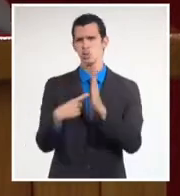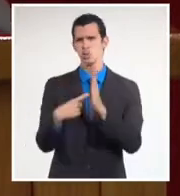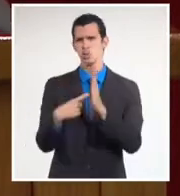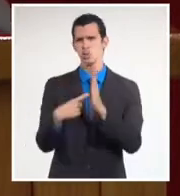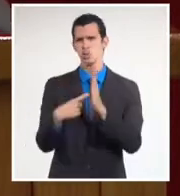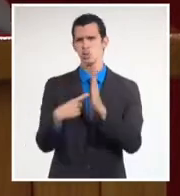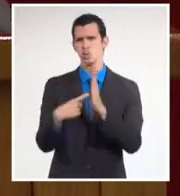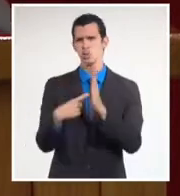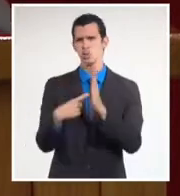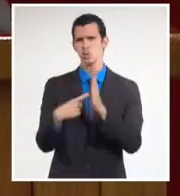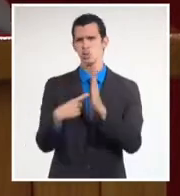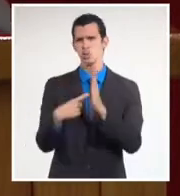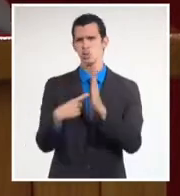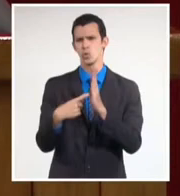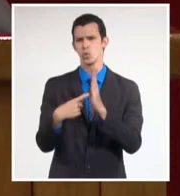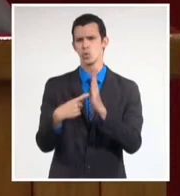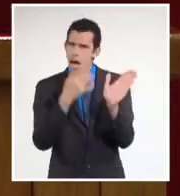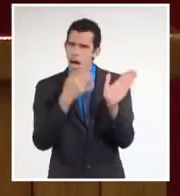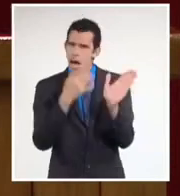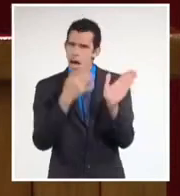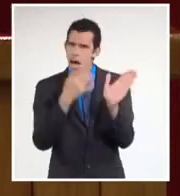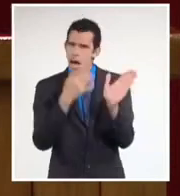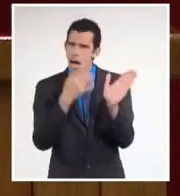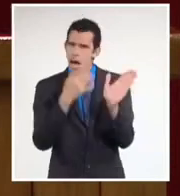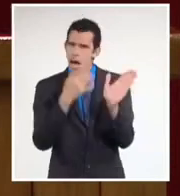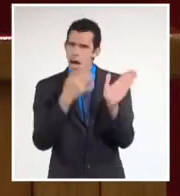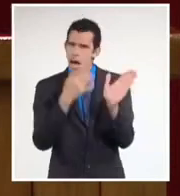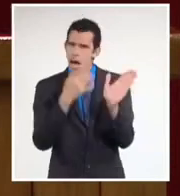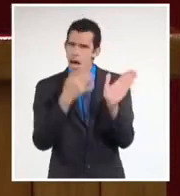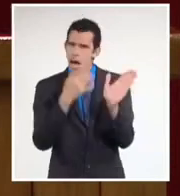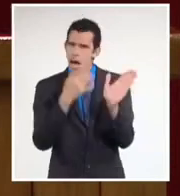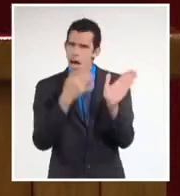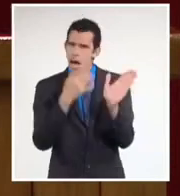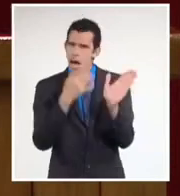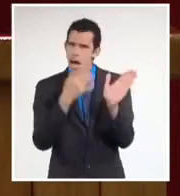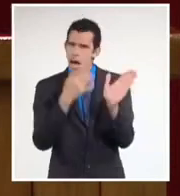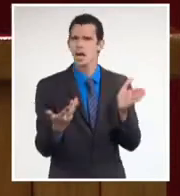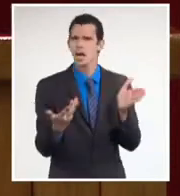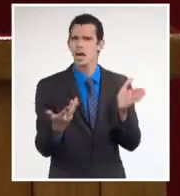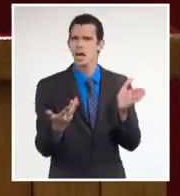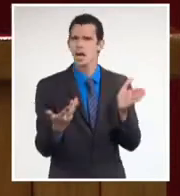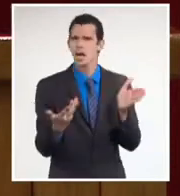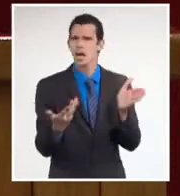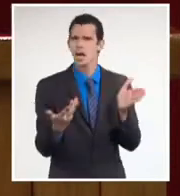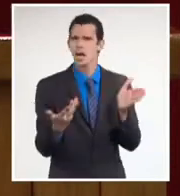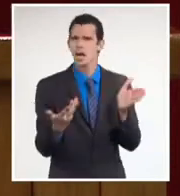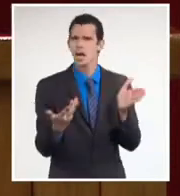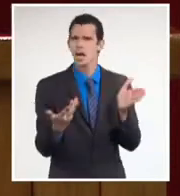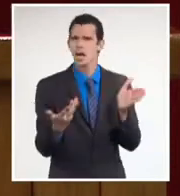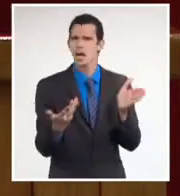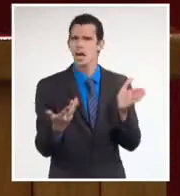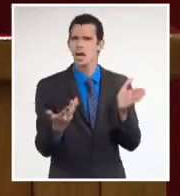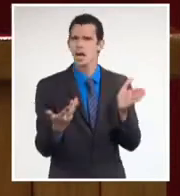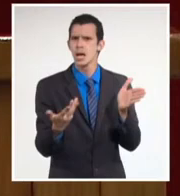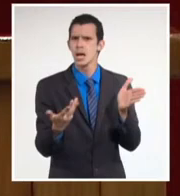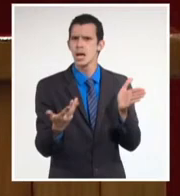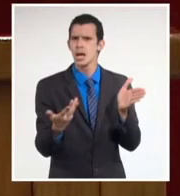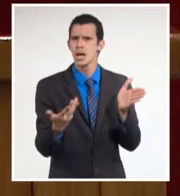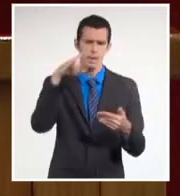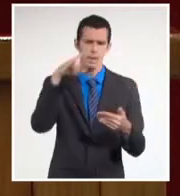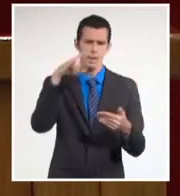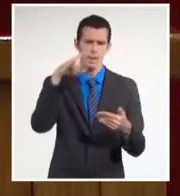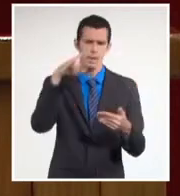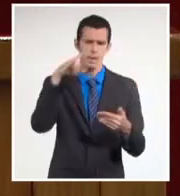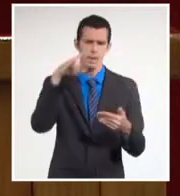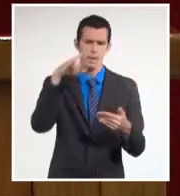partícipes y a la vez muestra evidencias de una conexión con los principales problemas y demandas del pueblo.